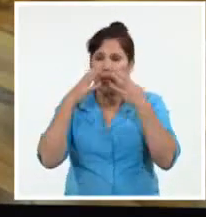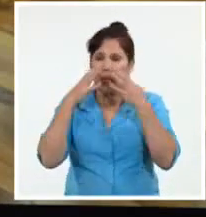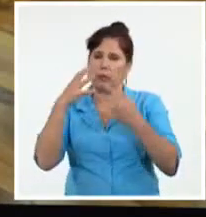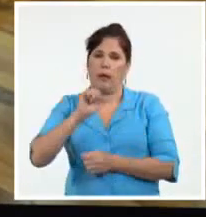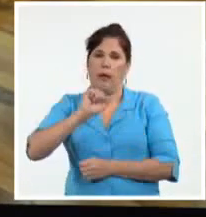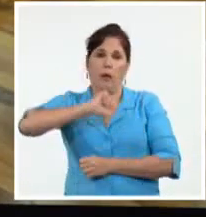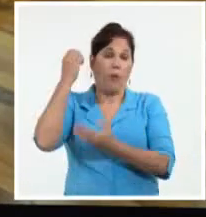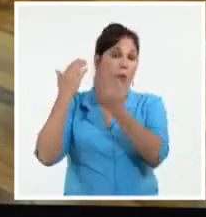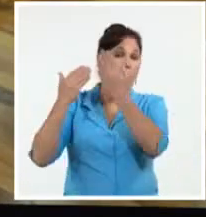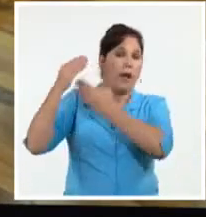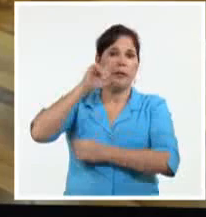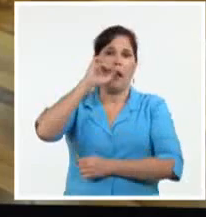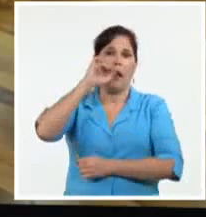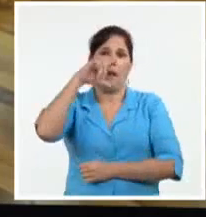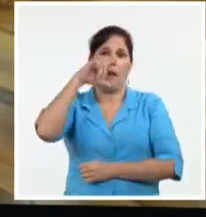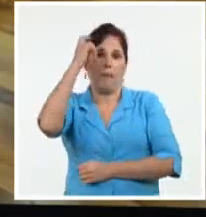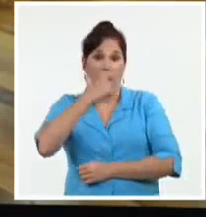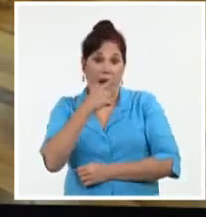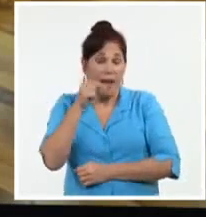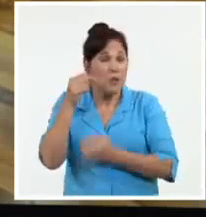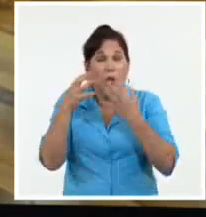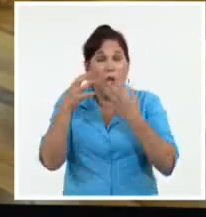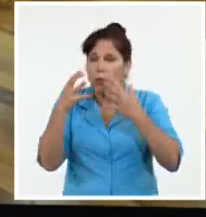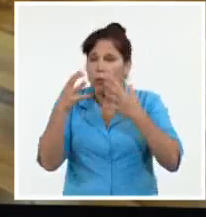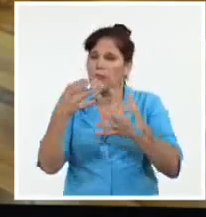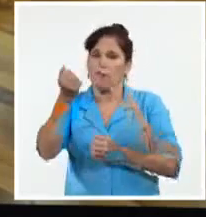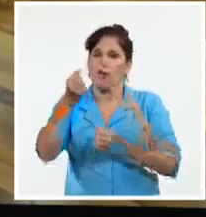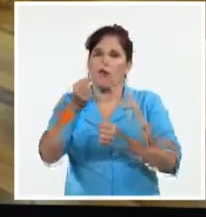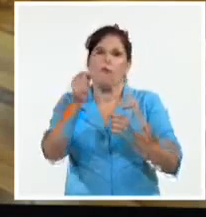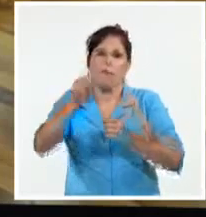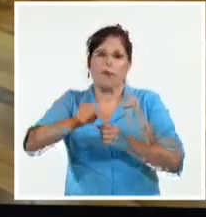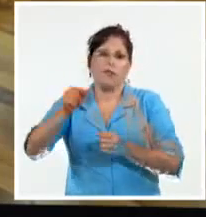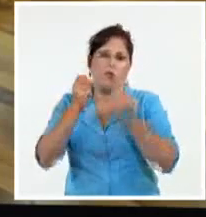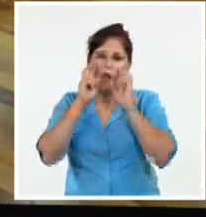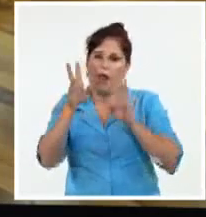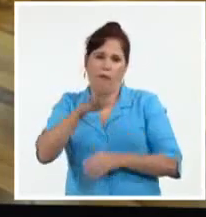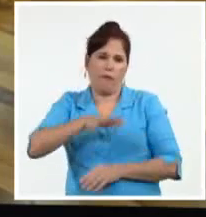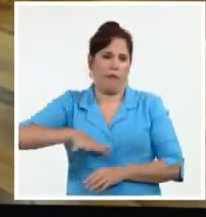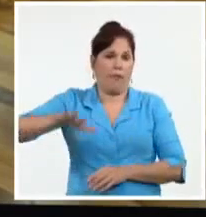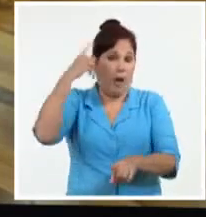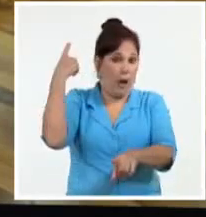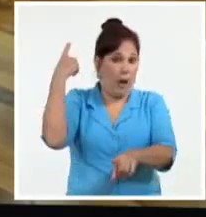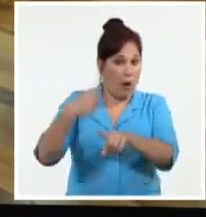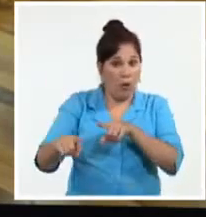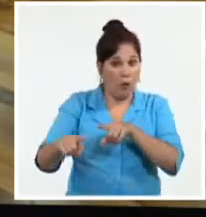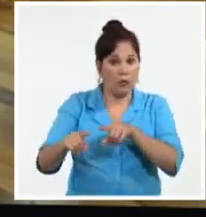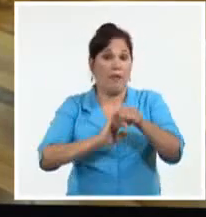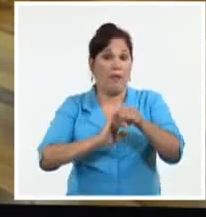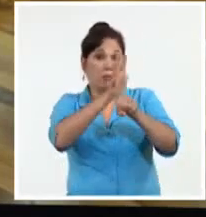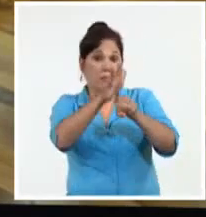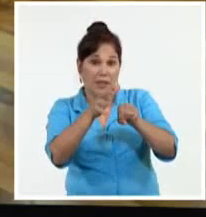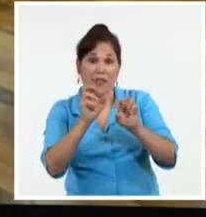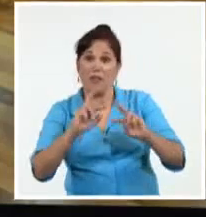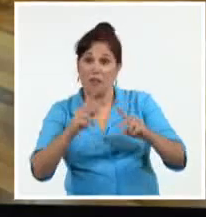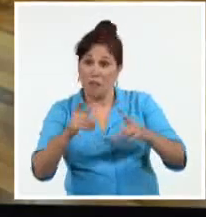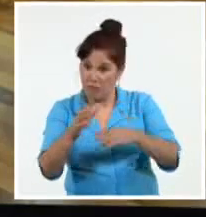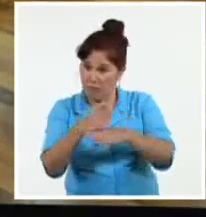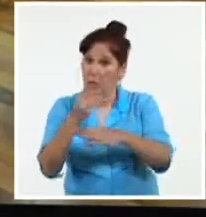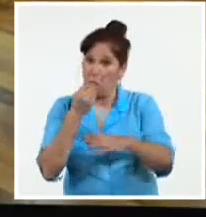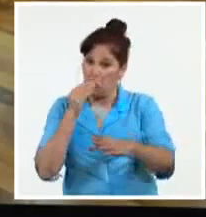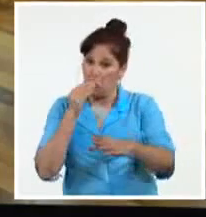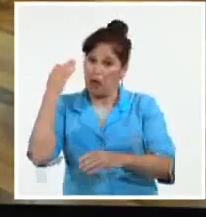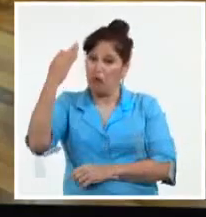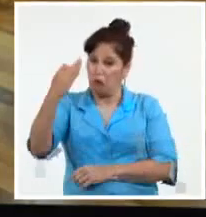ALBA en estas dos materias impactaría en mejorar la vida de mucha gente. Otra pandemia futura podría enfrentarse diferente desde